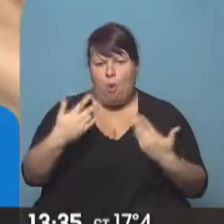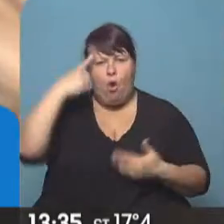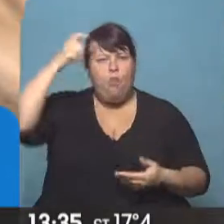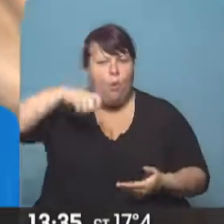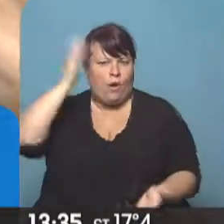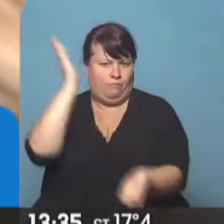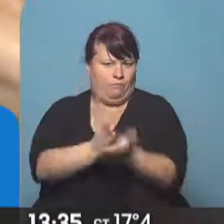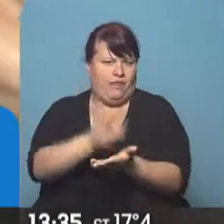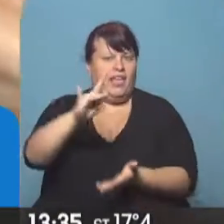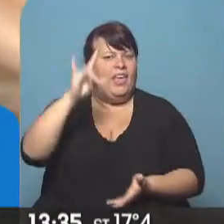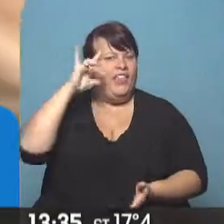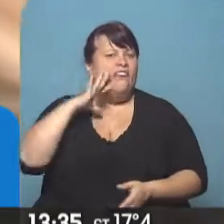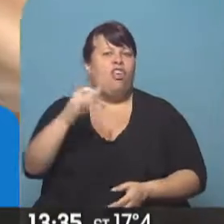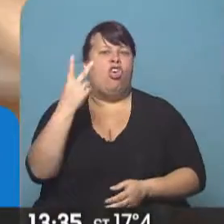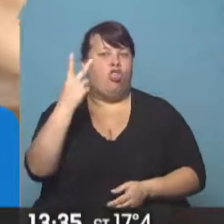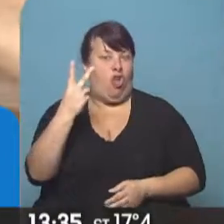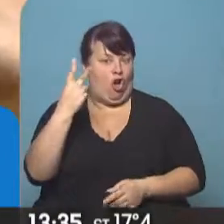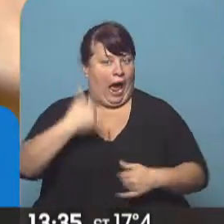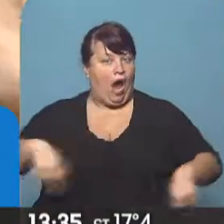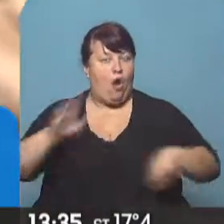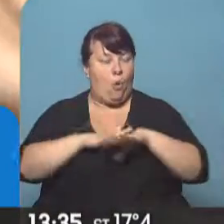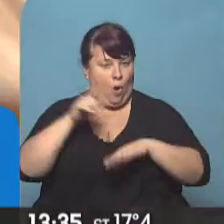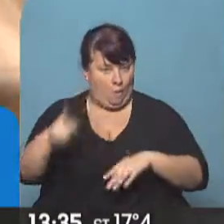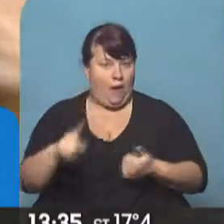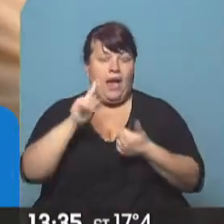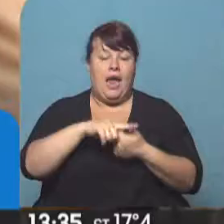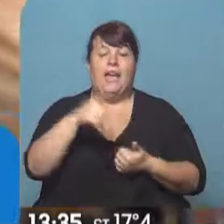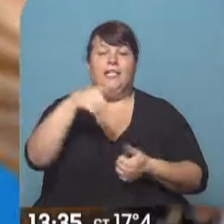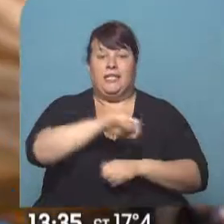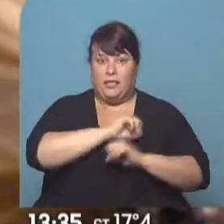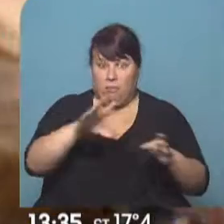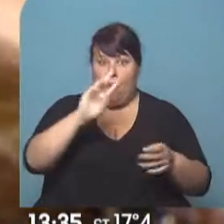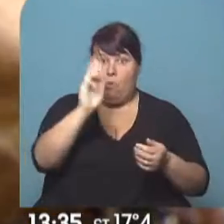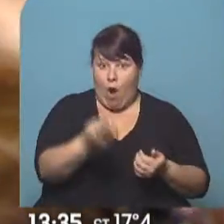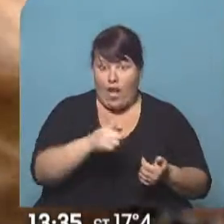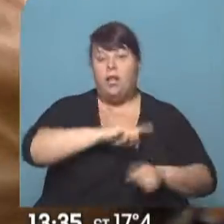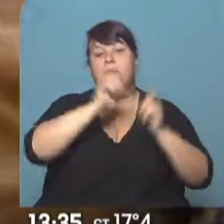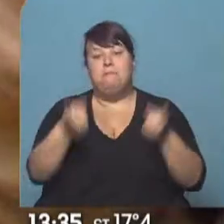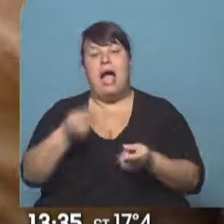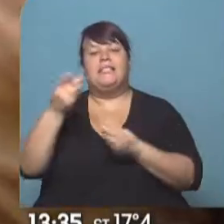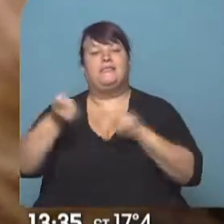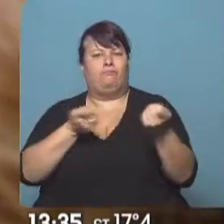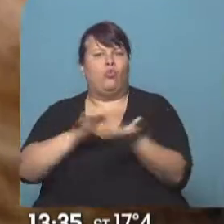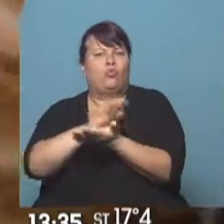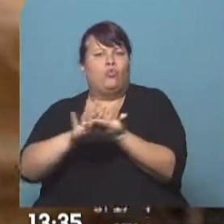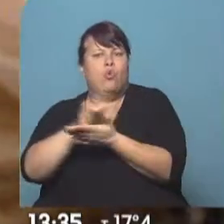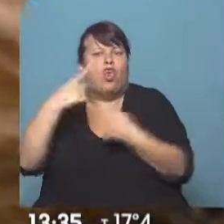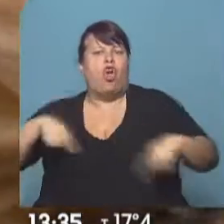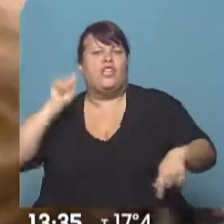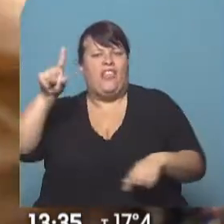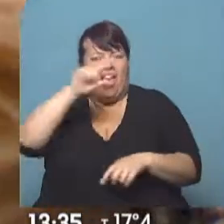tribunal condenar a Julio Devido por los dos delitos que está acusado, el estrago doloso seguido de muerte y la administración fraudulenta contra los